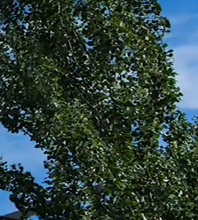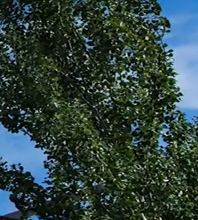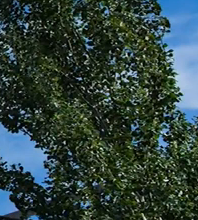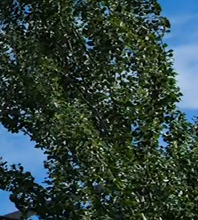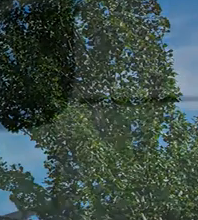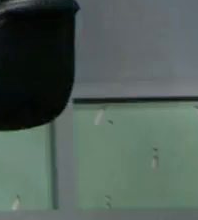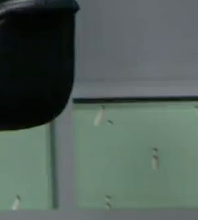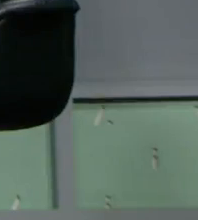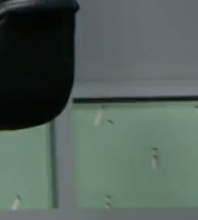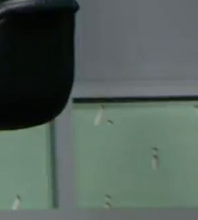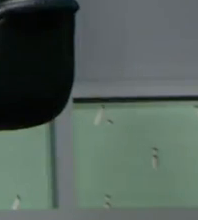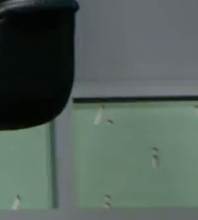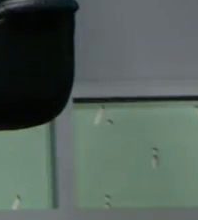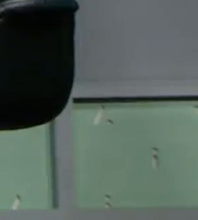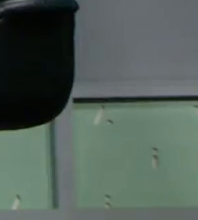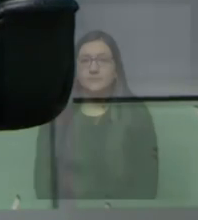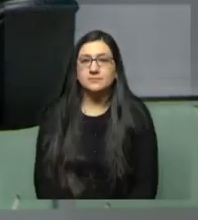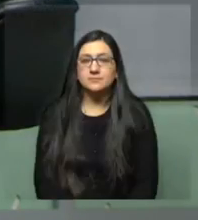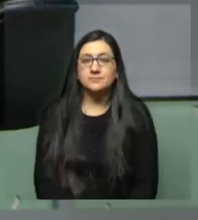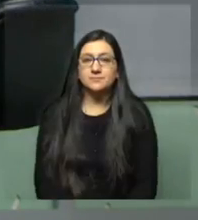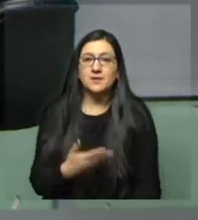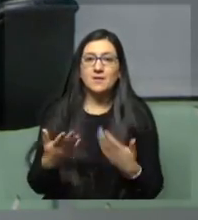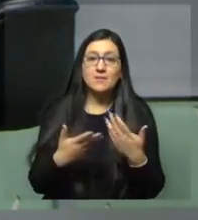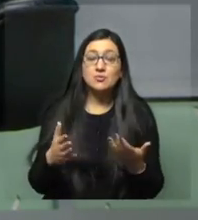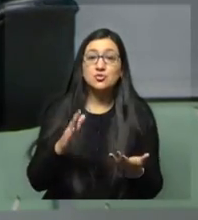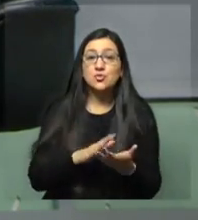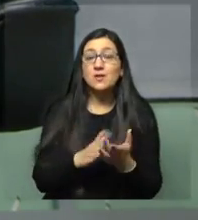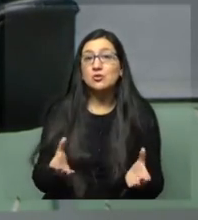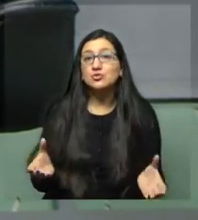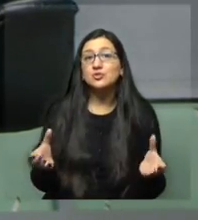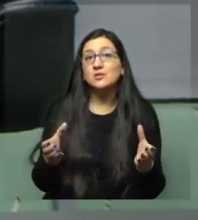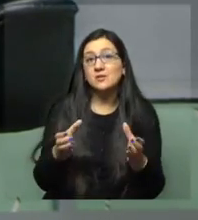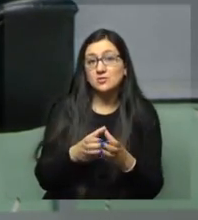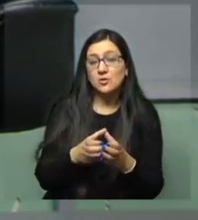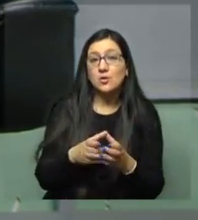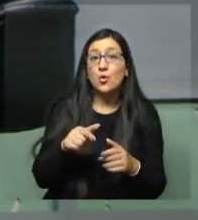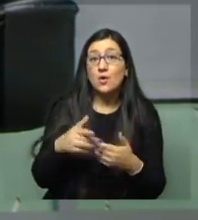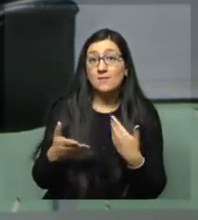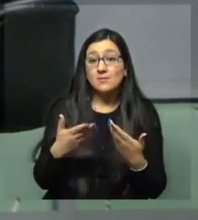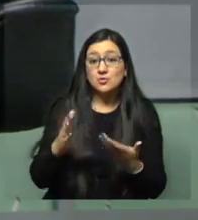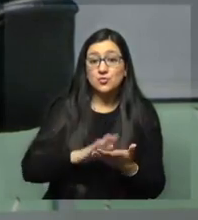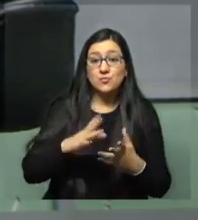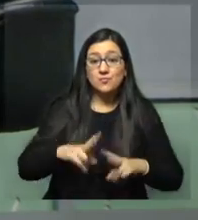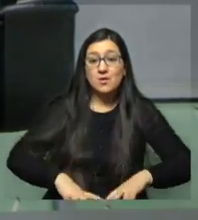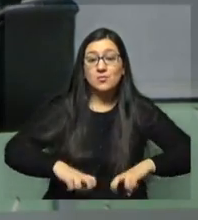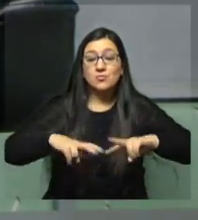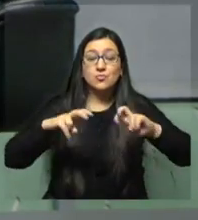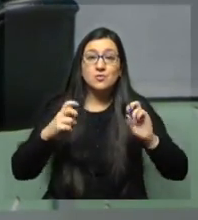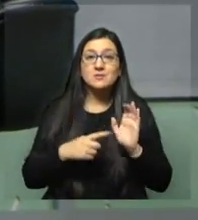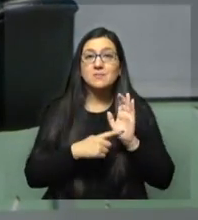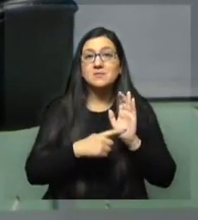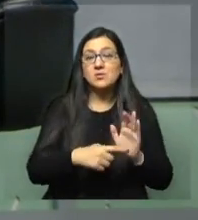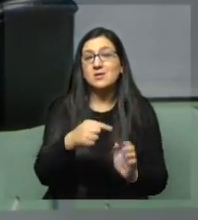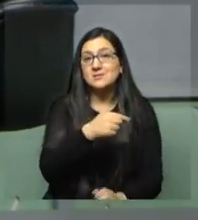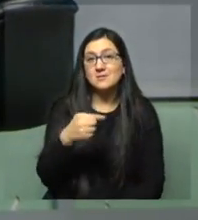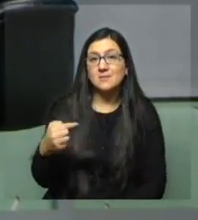de Historias. Hablamos de lo que es la concentración de medios, pero hoy vamos a hablar de un estudio que se presentó esta semana que